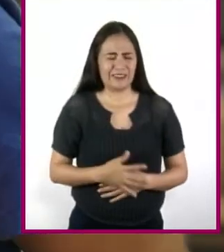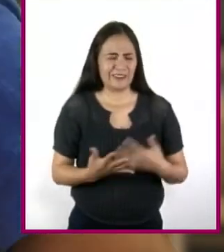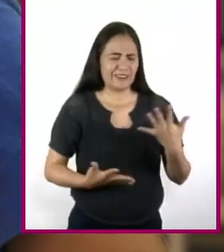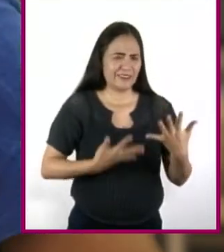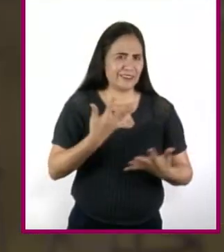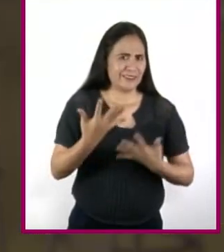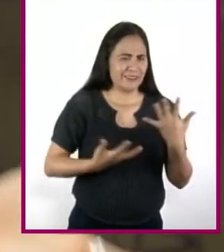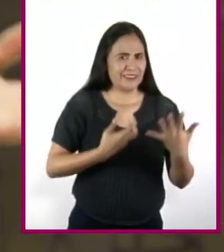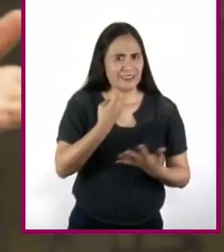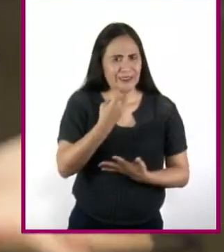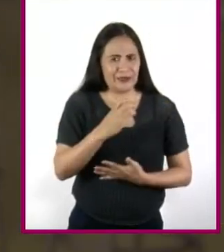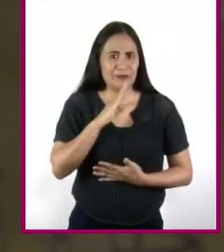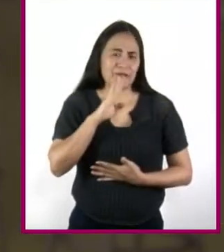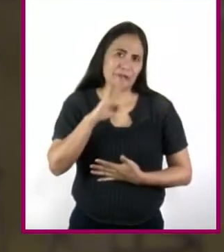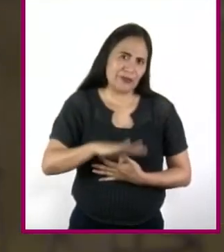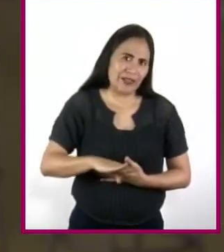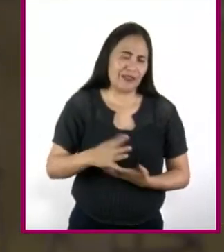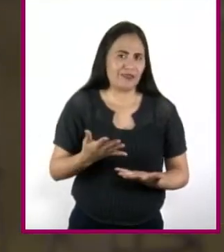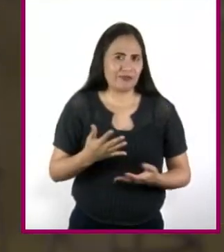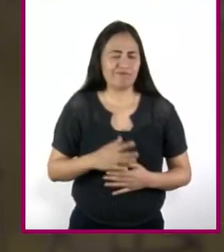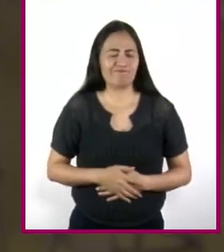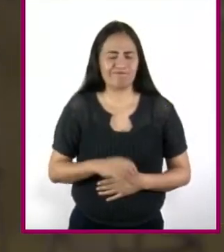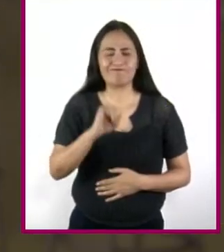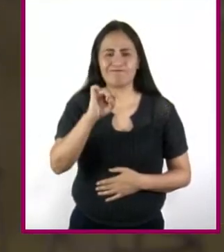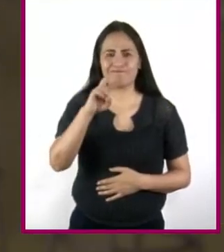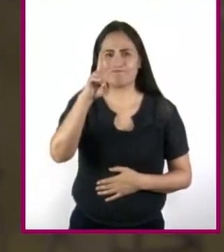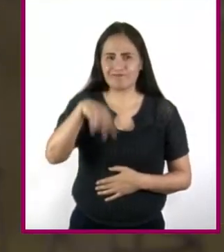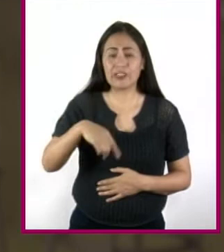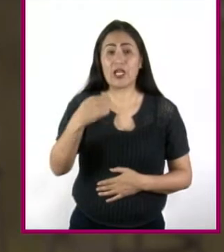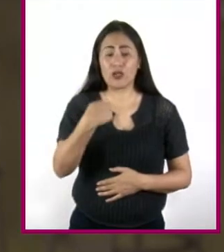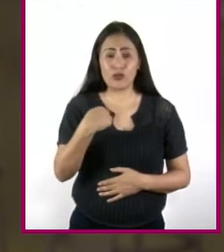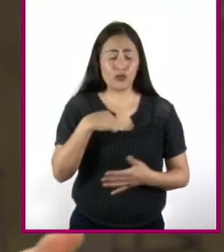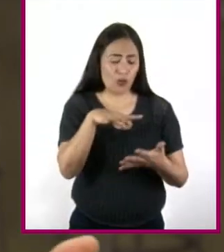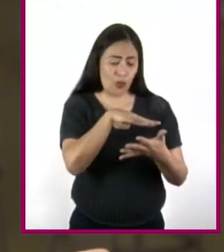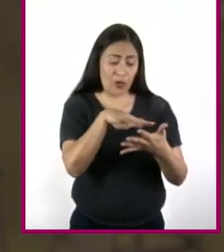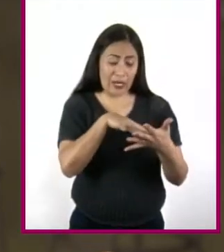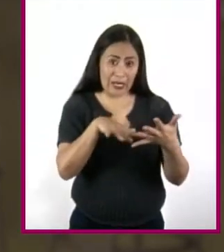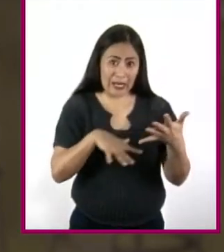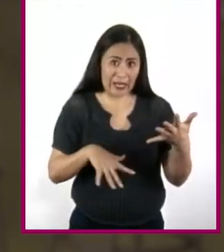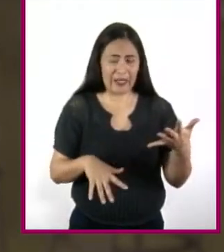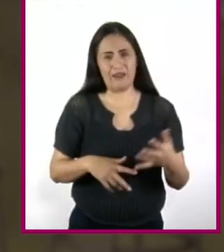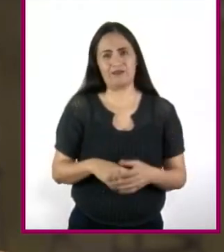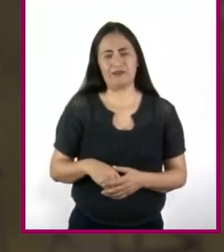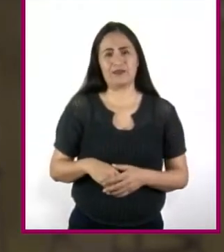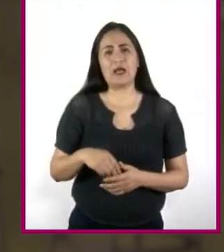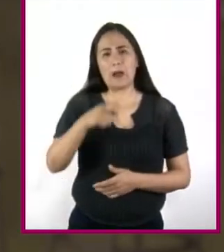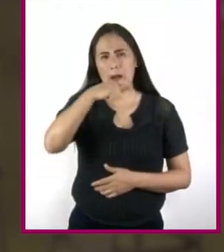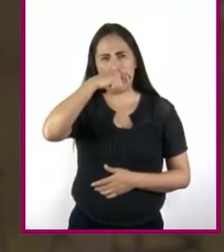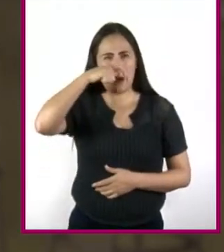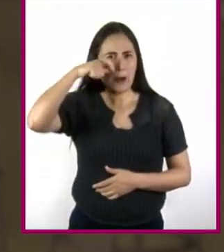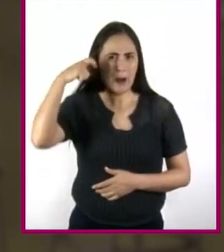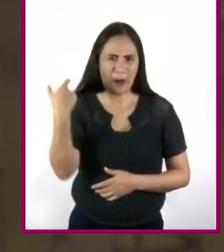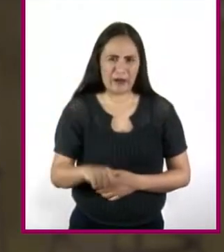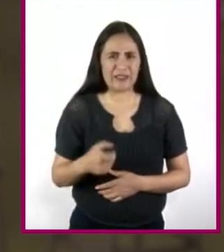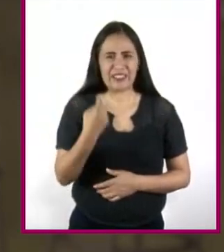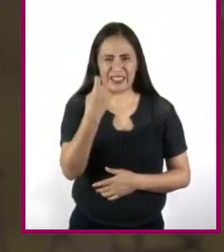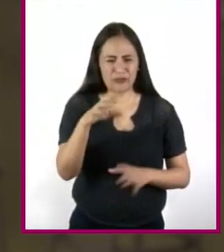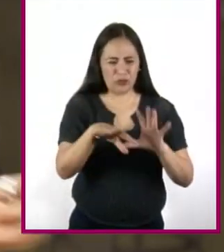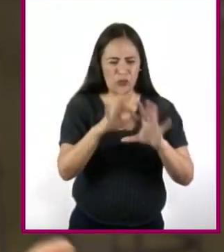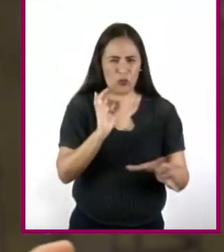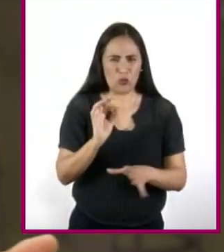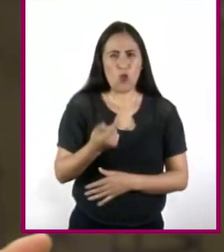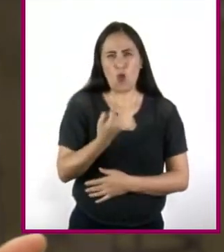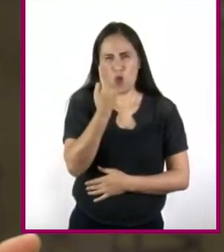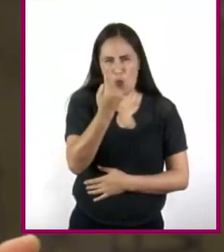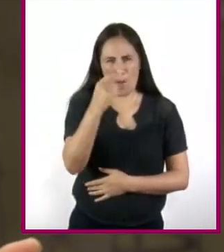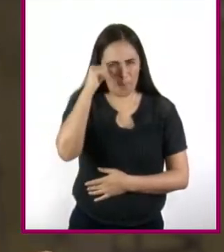joven. Exacto. Y pues estuve leyendo y resulta que la avaricia es un pecado capital. O sea, es